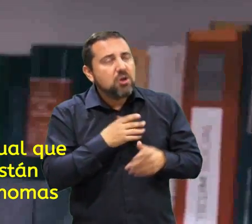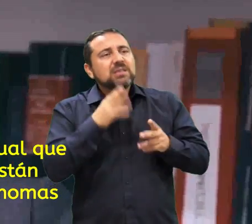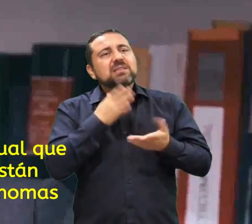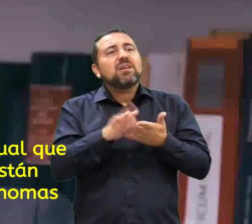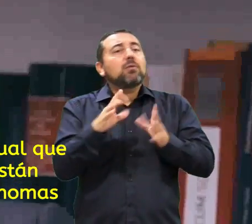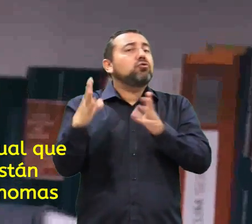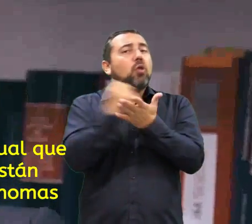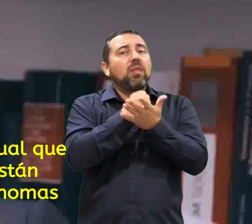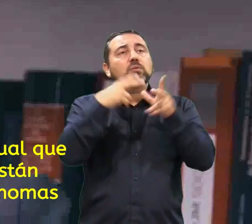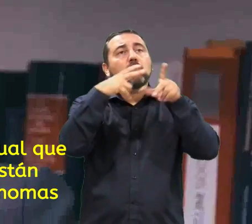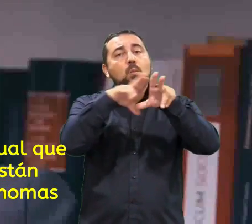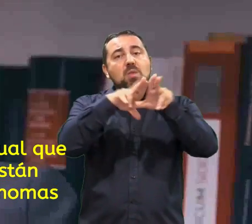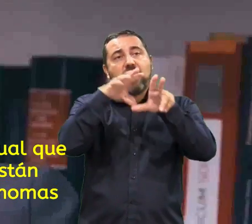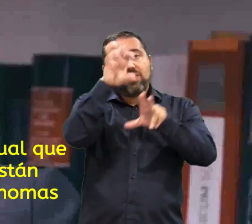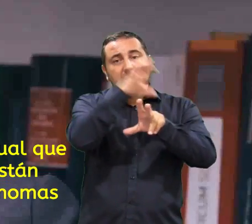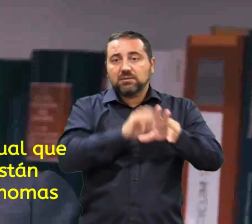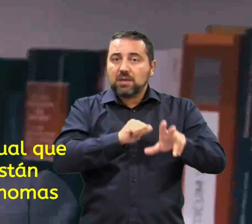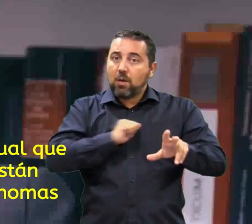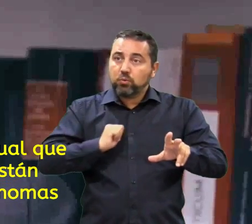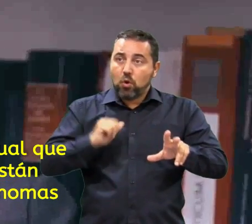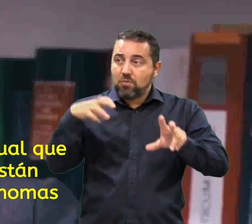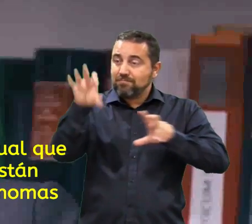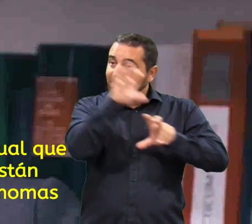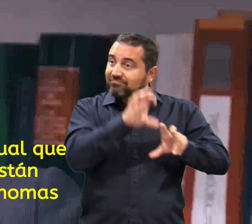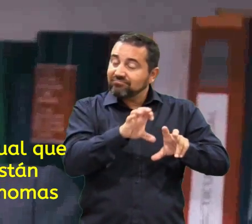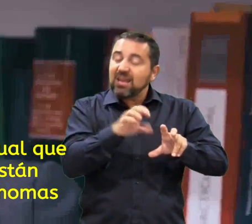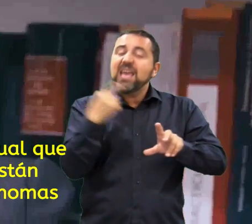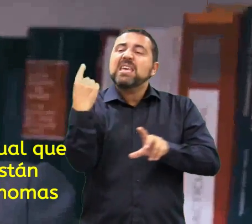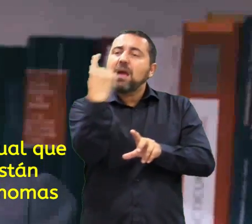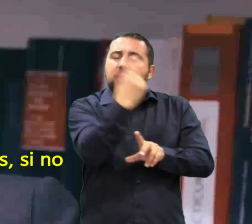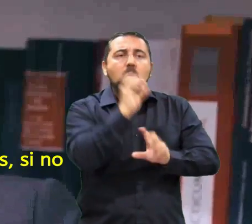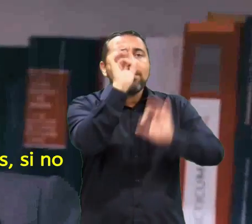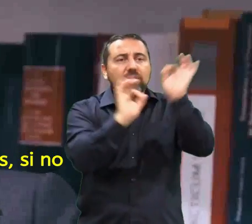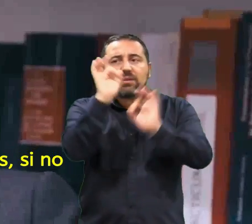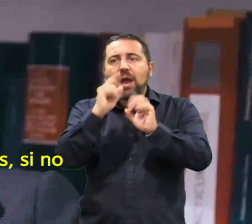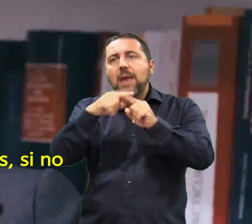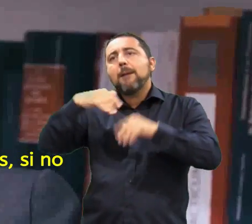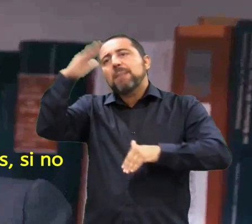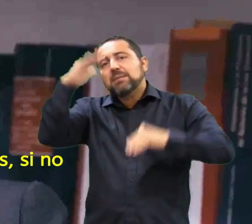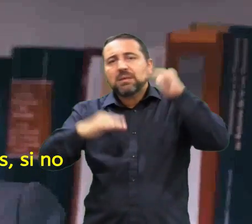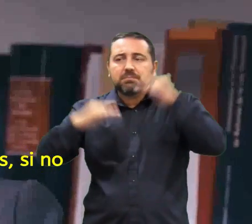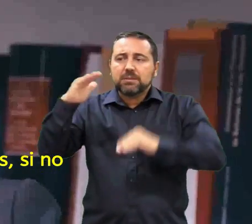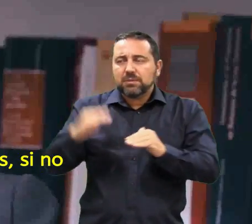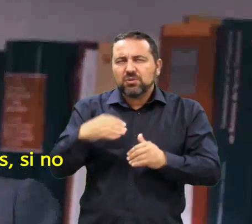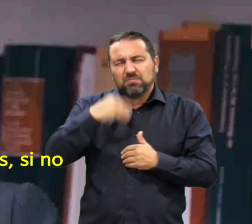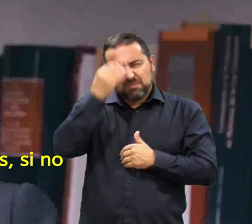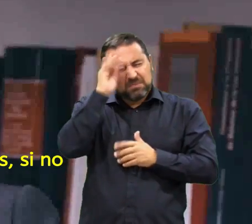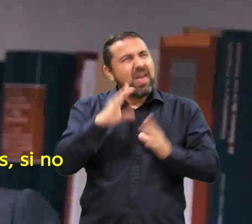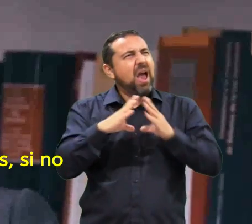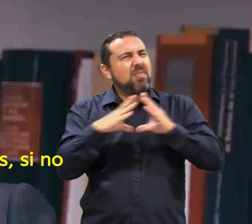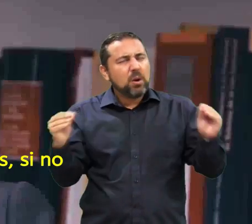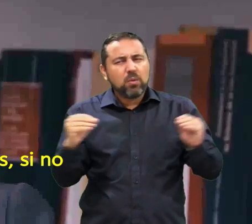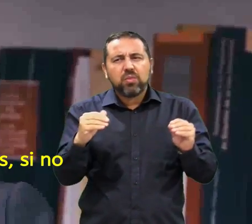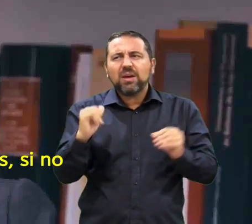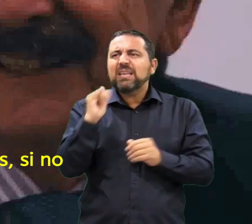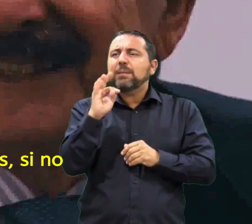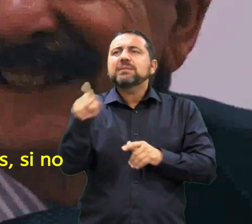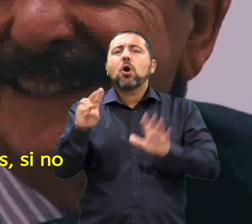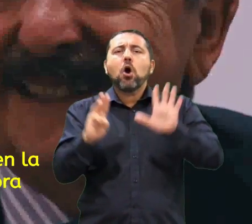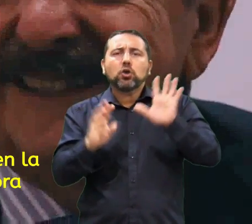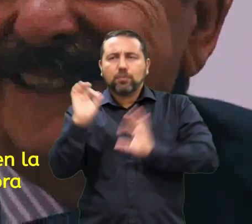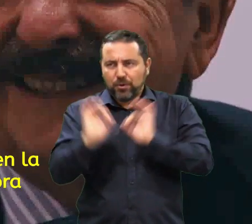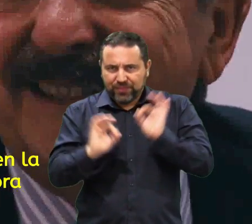y patrimonio, que están en España transferidos a todas las comunidades autónomas, y algunas tienen tipos bastante más altos. Si no